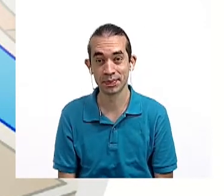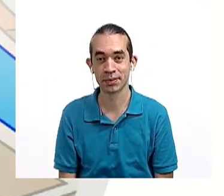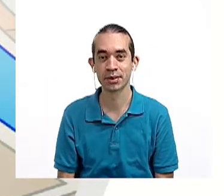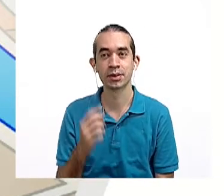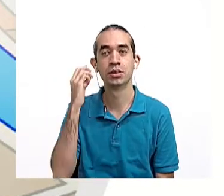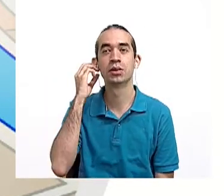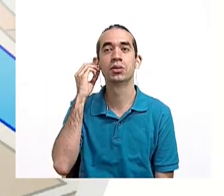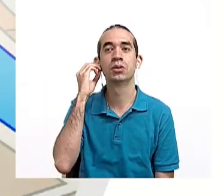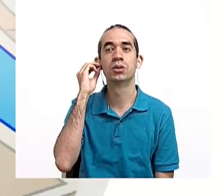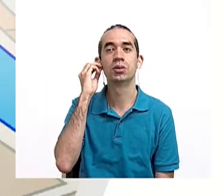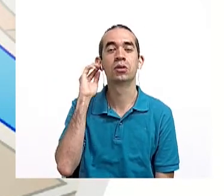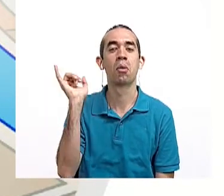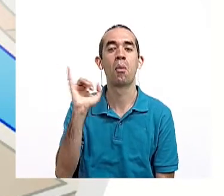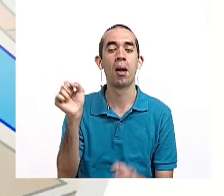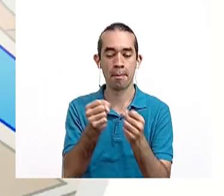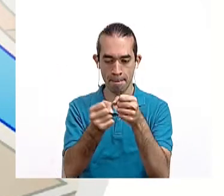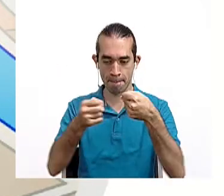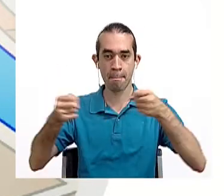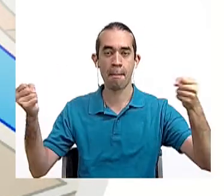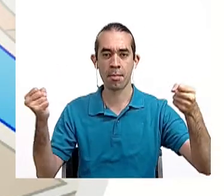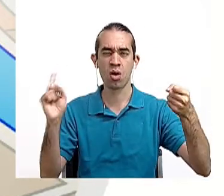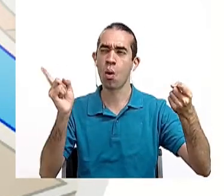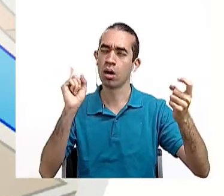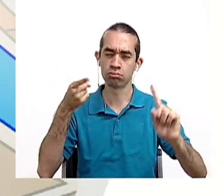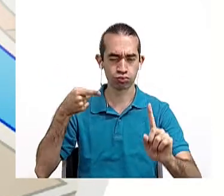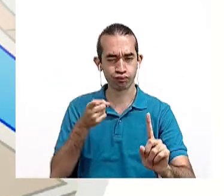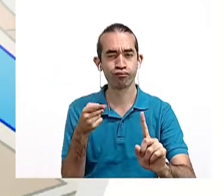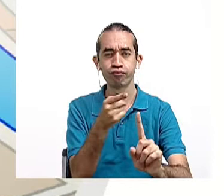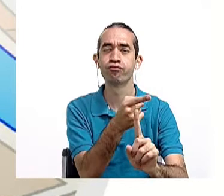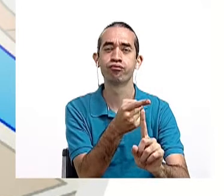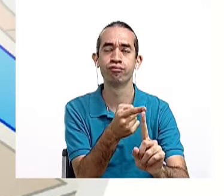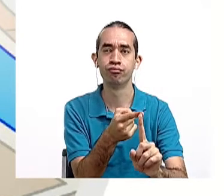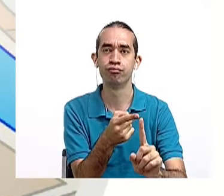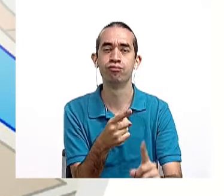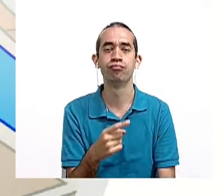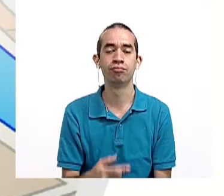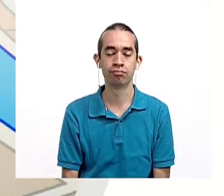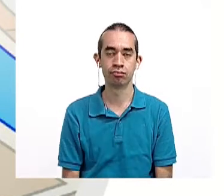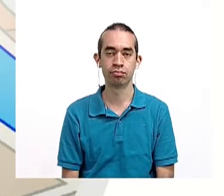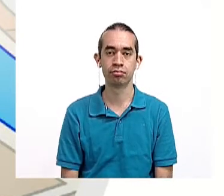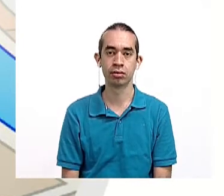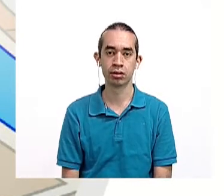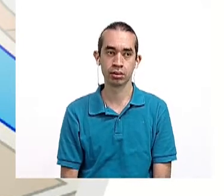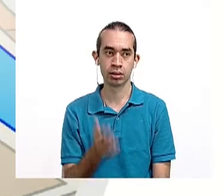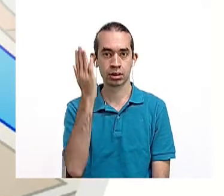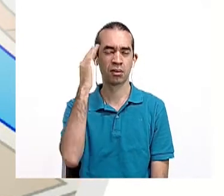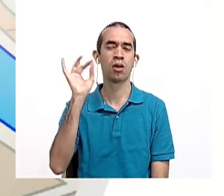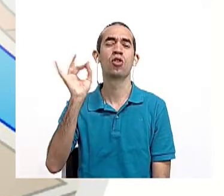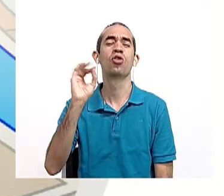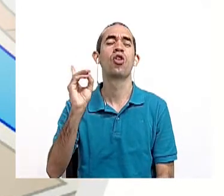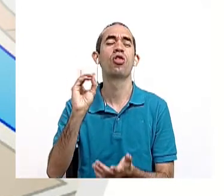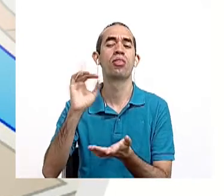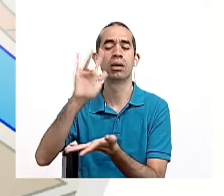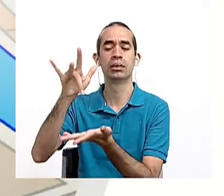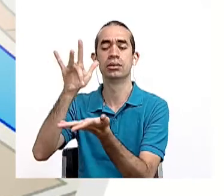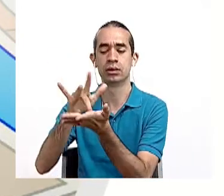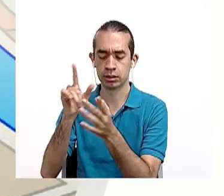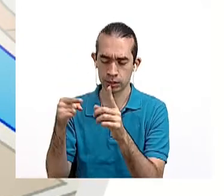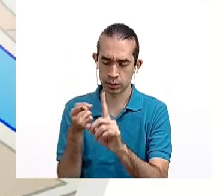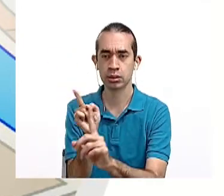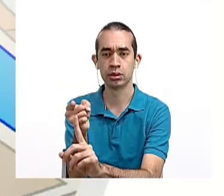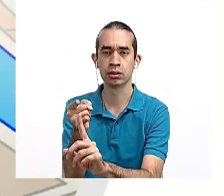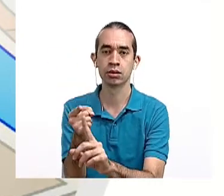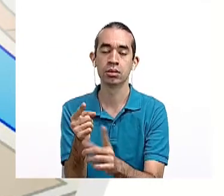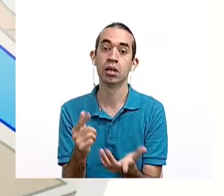es como cuando en el mapa buscamos un lugar. Cuando buscamos una ubicación, generalmente